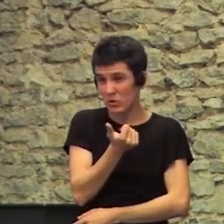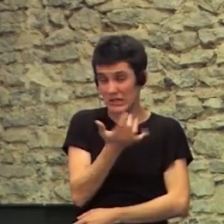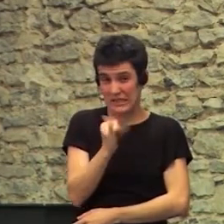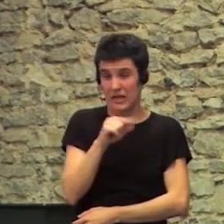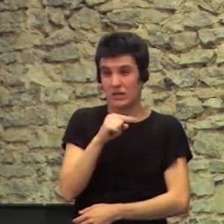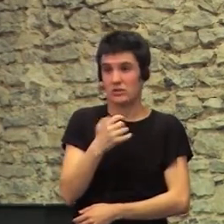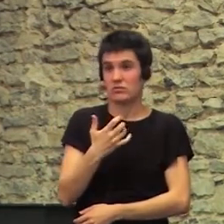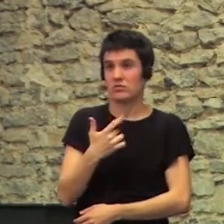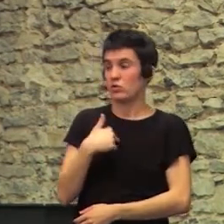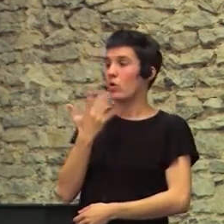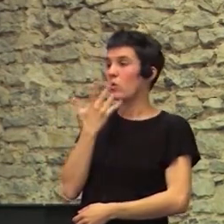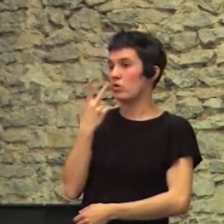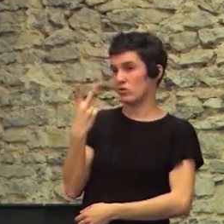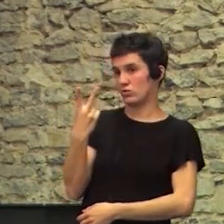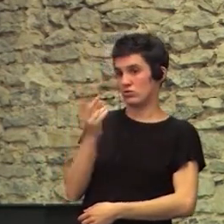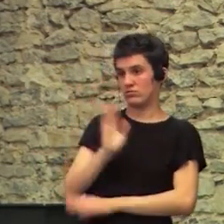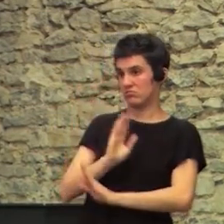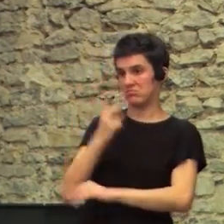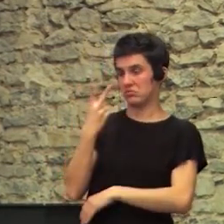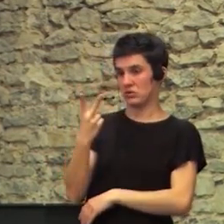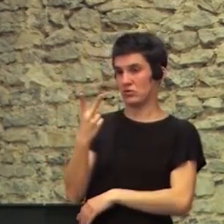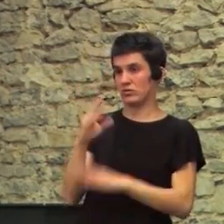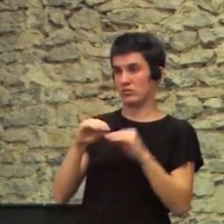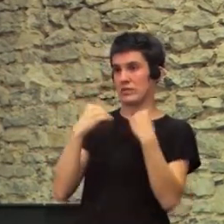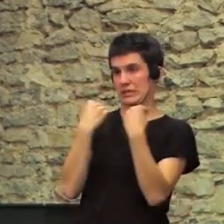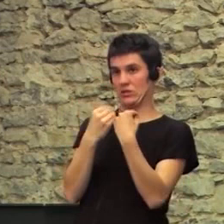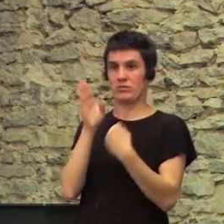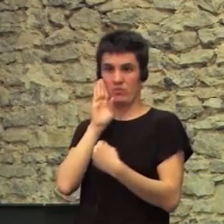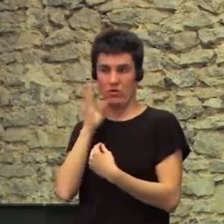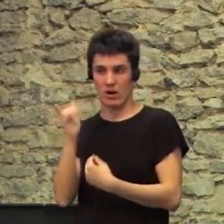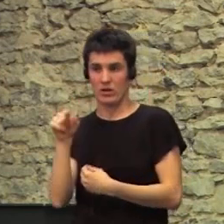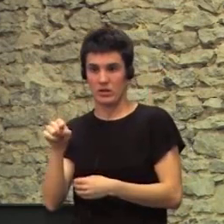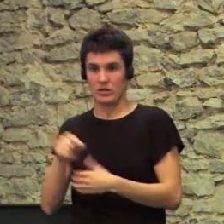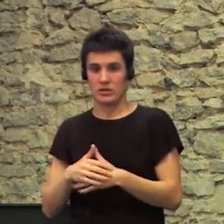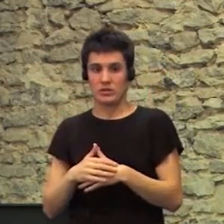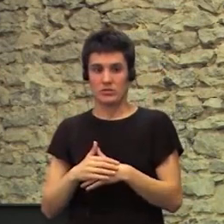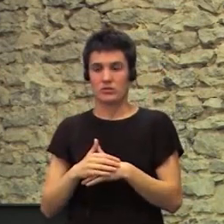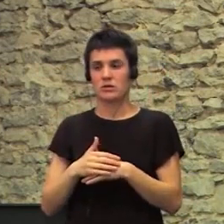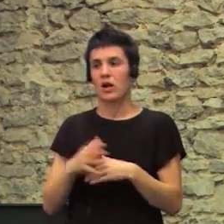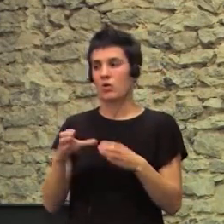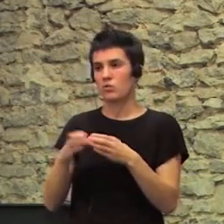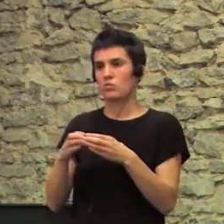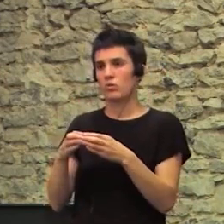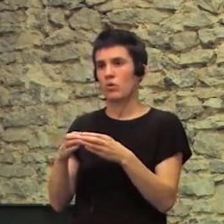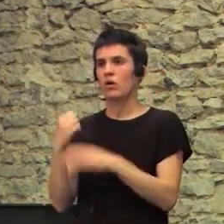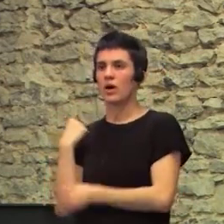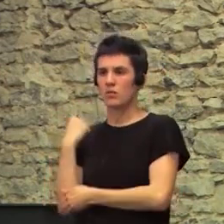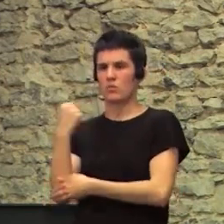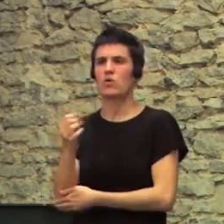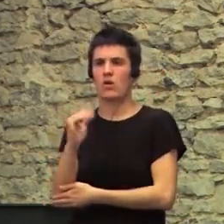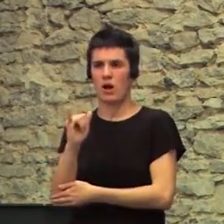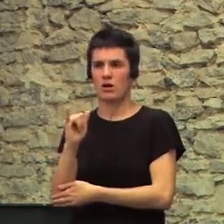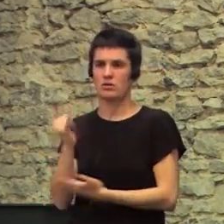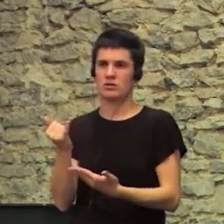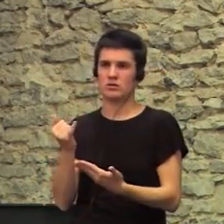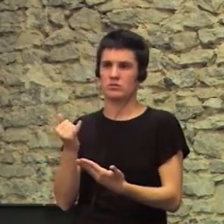muy poquitas, y yo conozco solo dos, con hiperplasia suprarrenal congénita, y hablo de un grupo de apoyo grande, que no estén